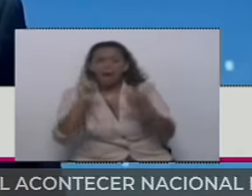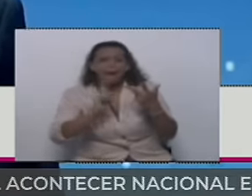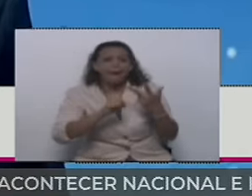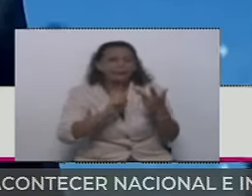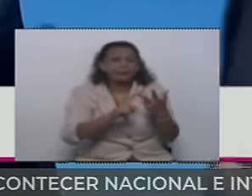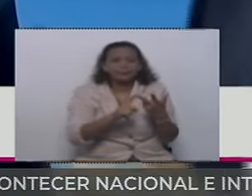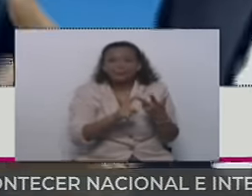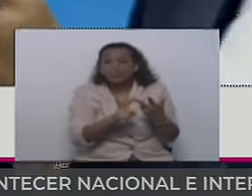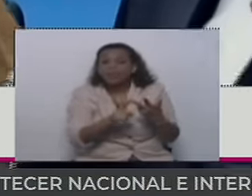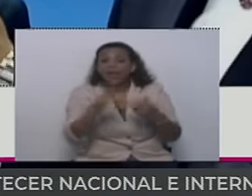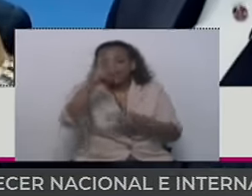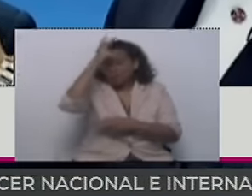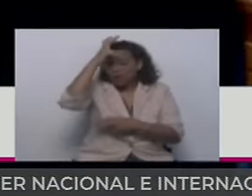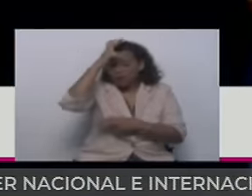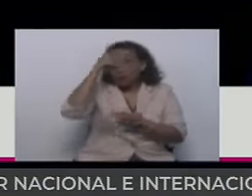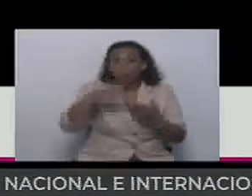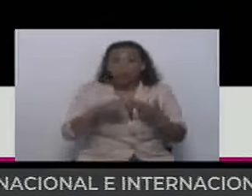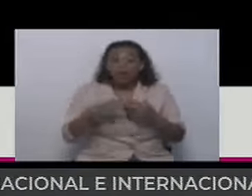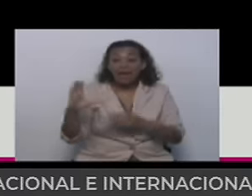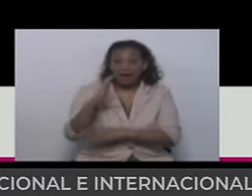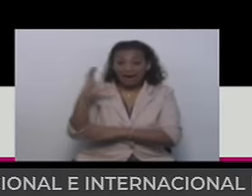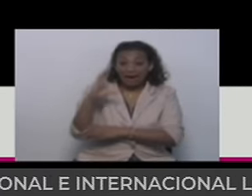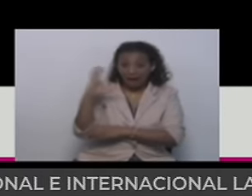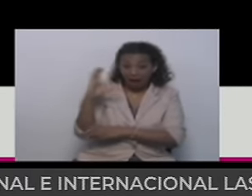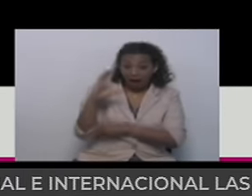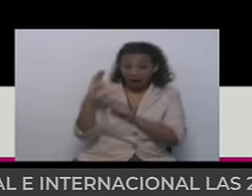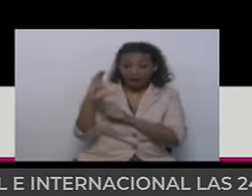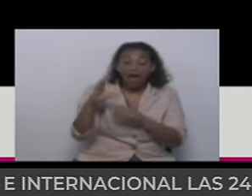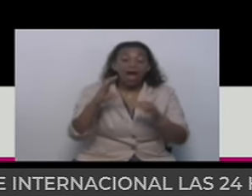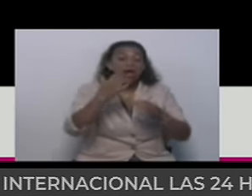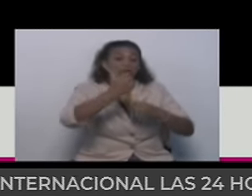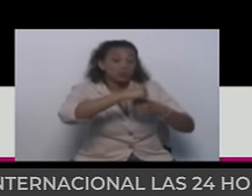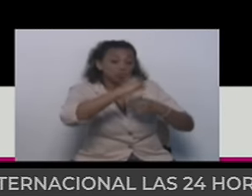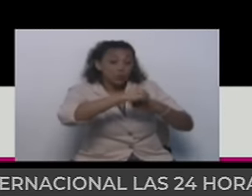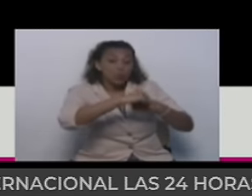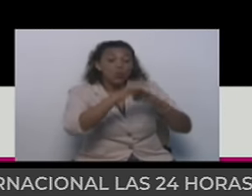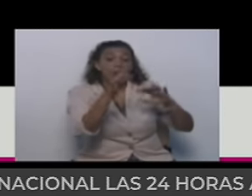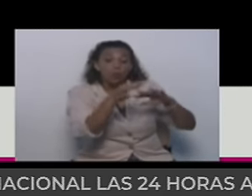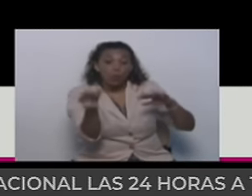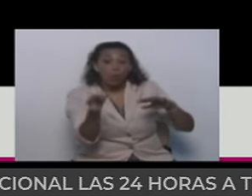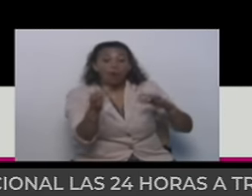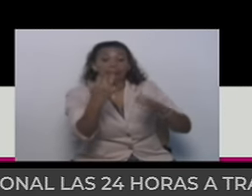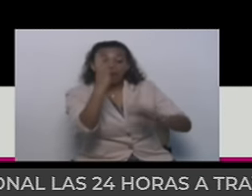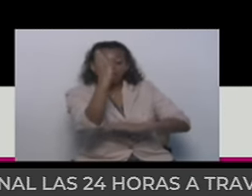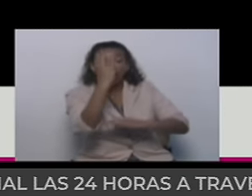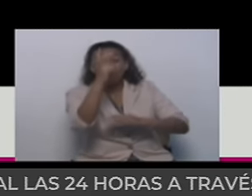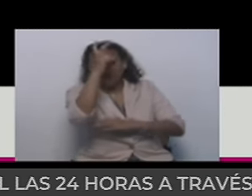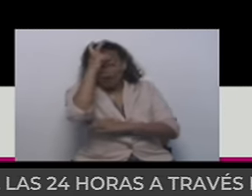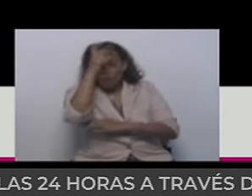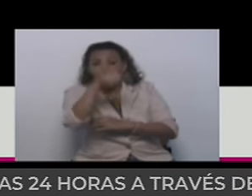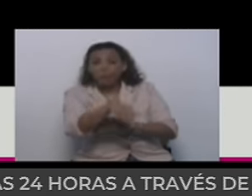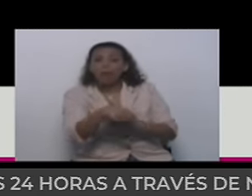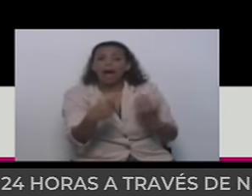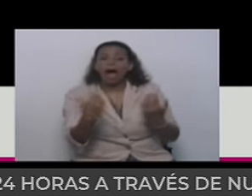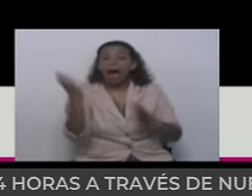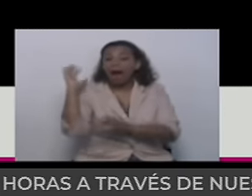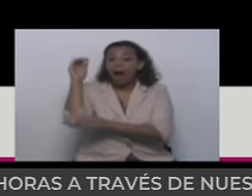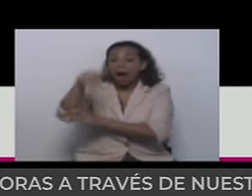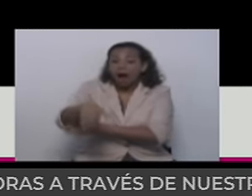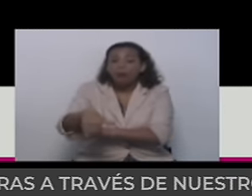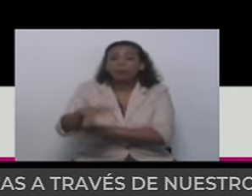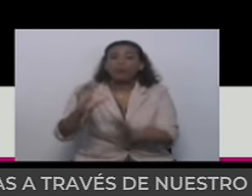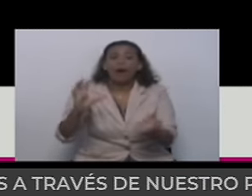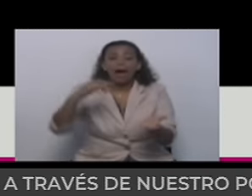estamos presentes en Falcón, Gran Caracas, Zulia, Lara, Falcón,